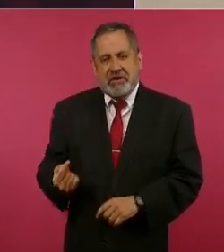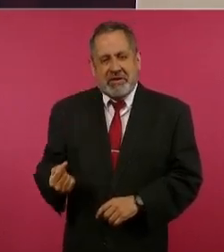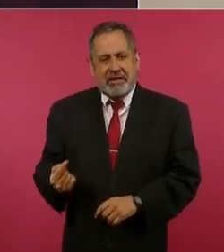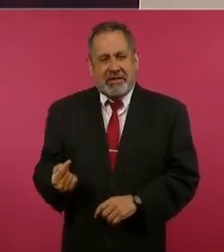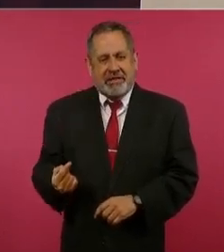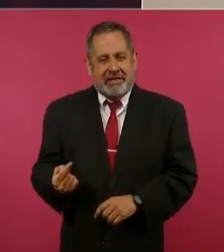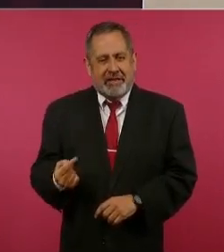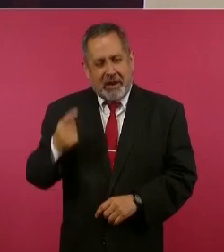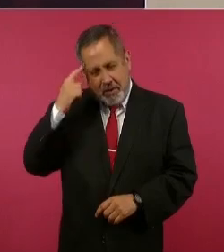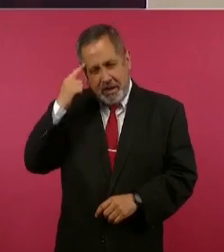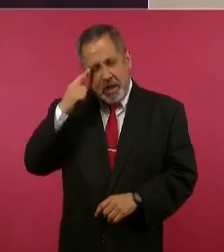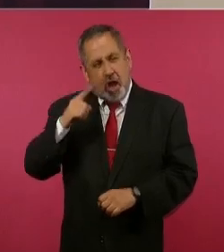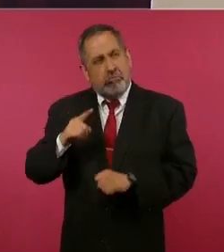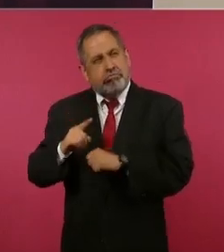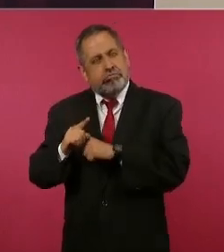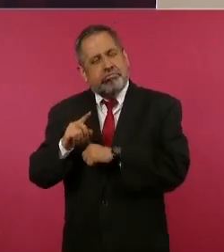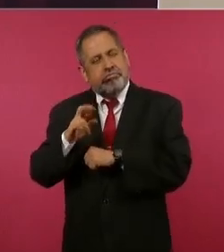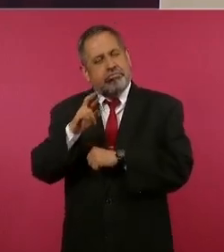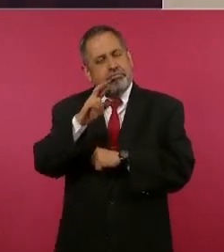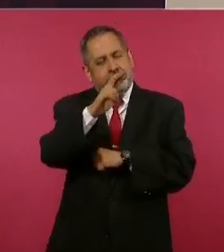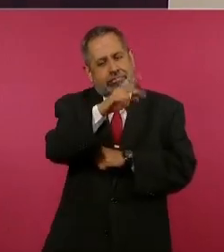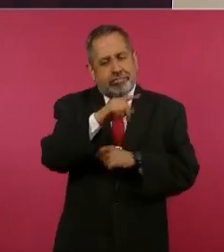de los misiles,